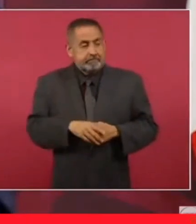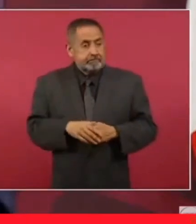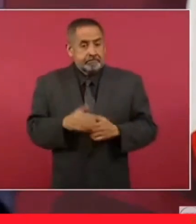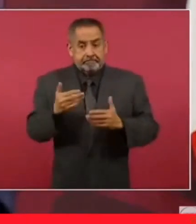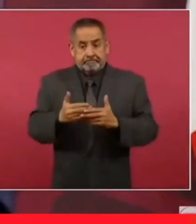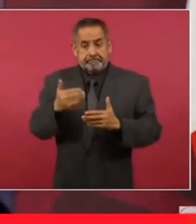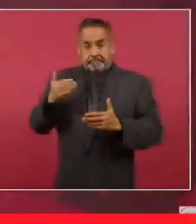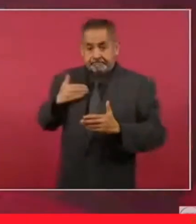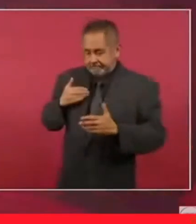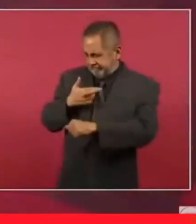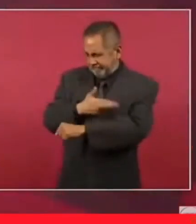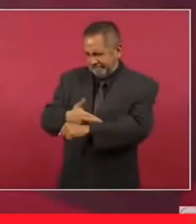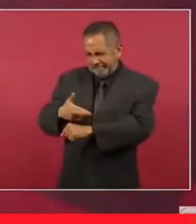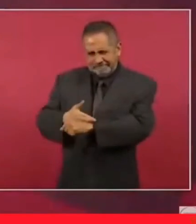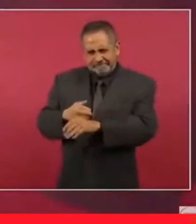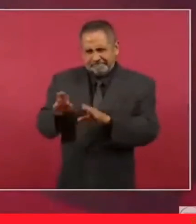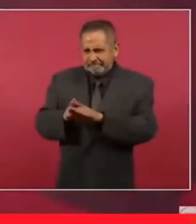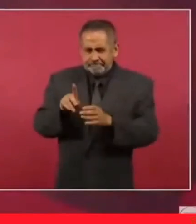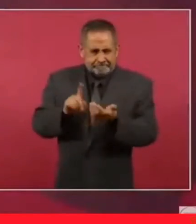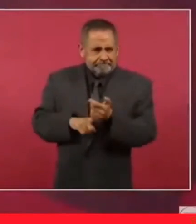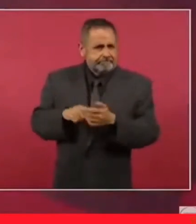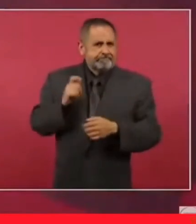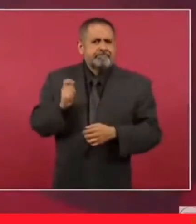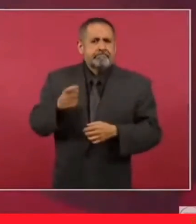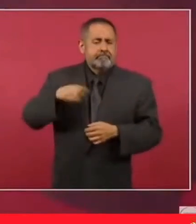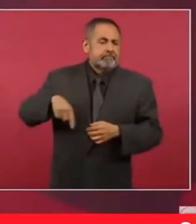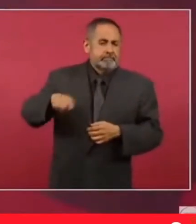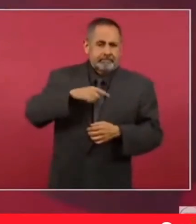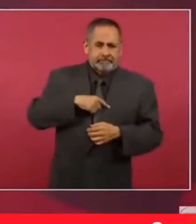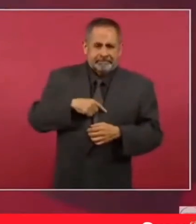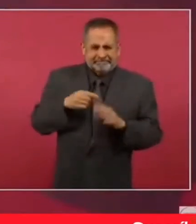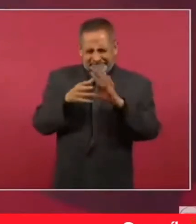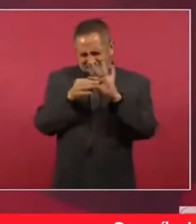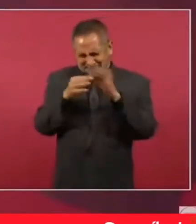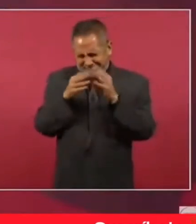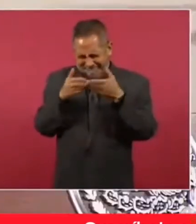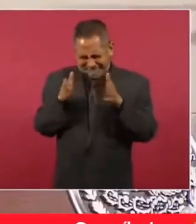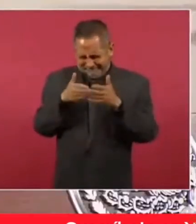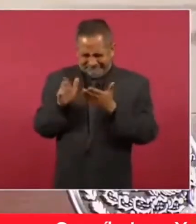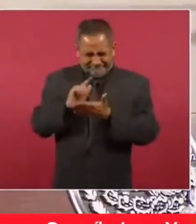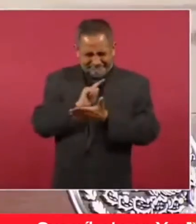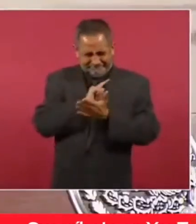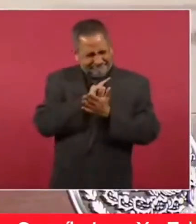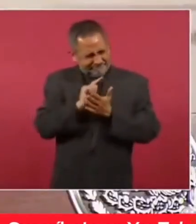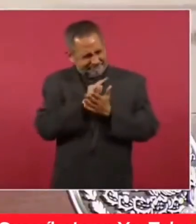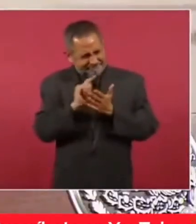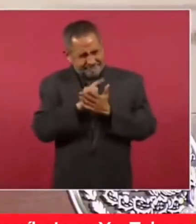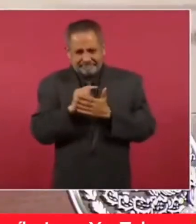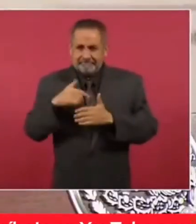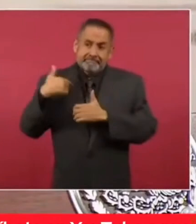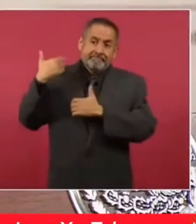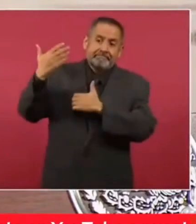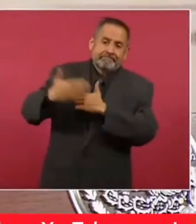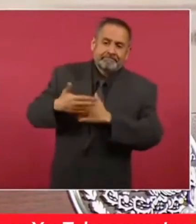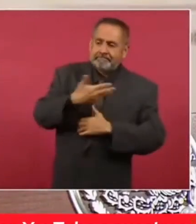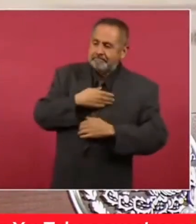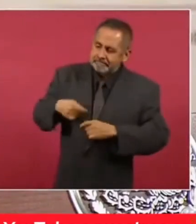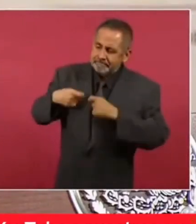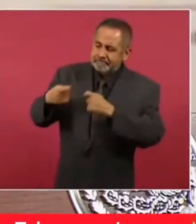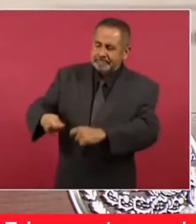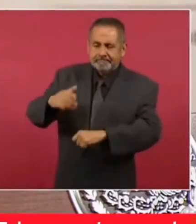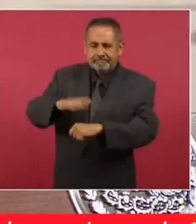irnos vamos a desbrozar el camino a limpiar el camino a los que vienen